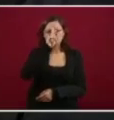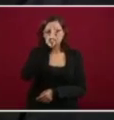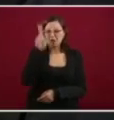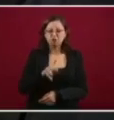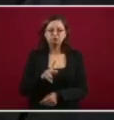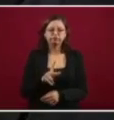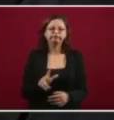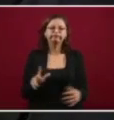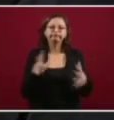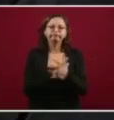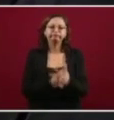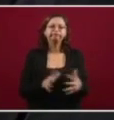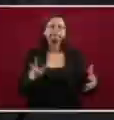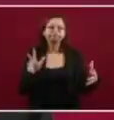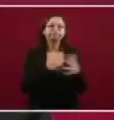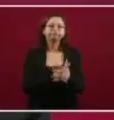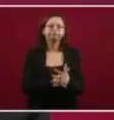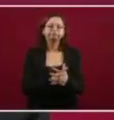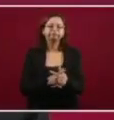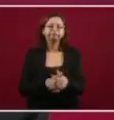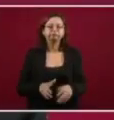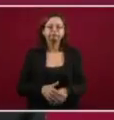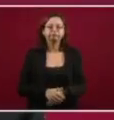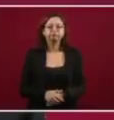la guerra.